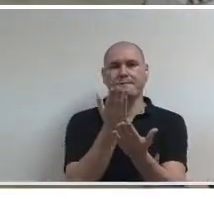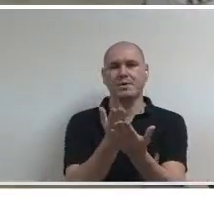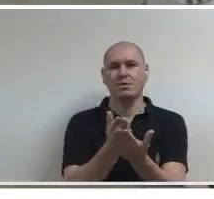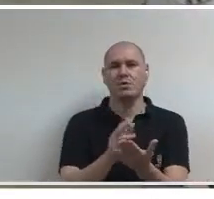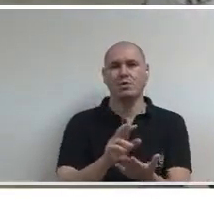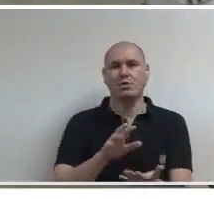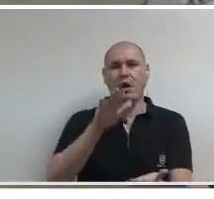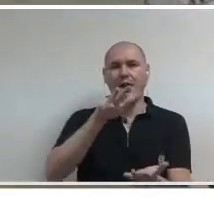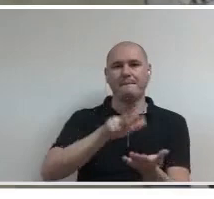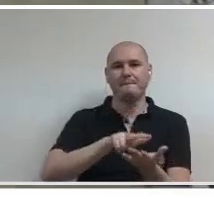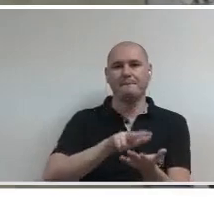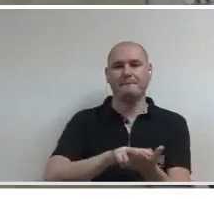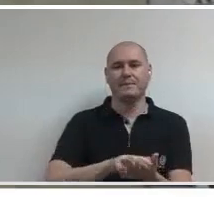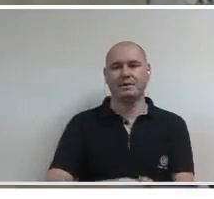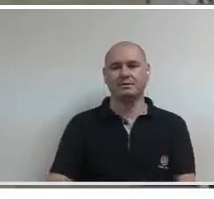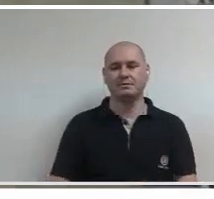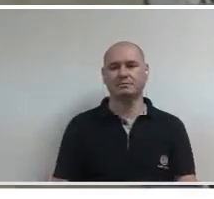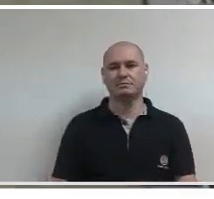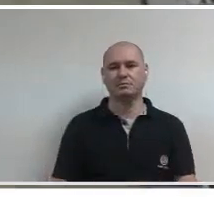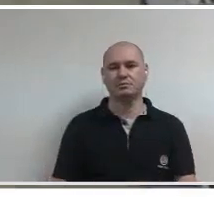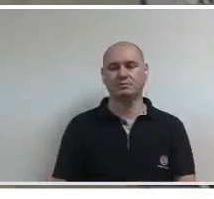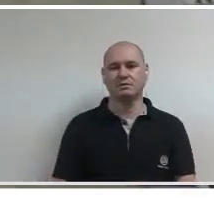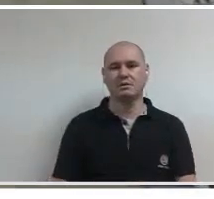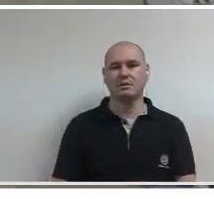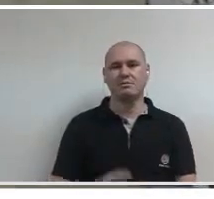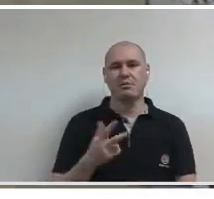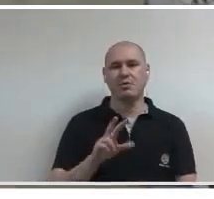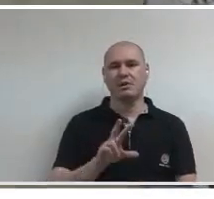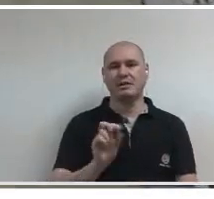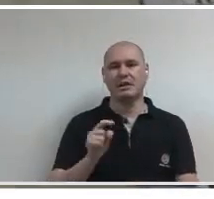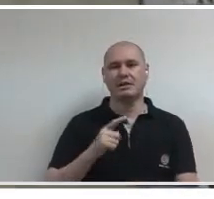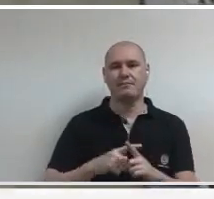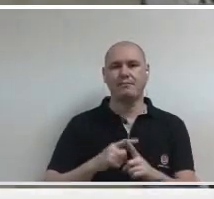tomar hay esa, cada fobías uno, a los oye, jueces que distribuye se por una encuentran